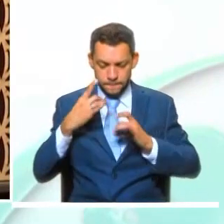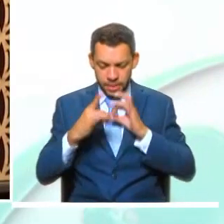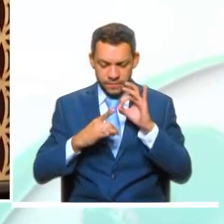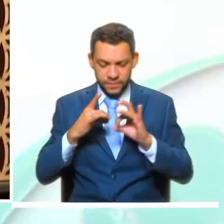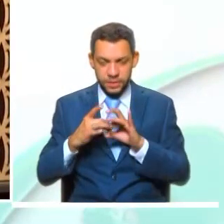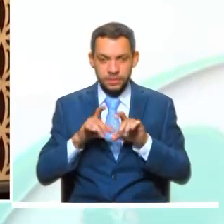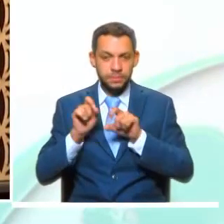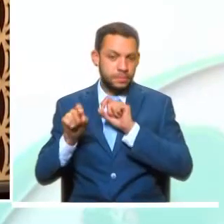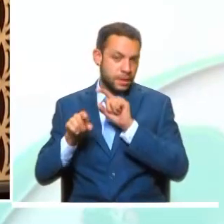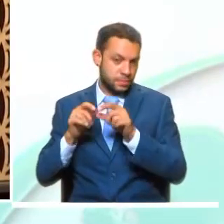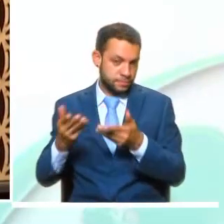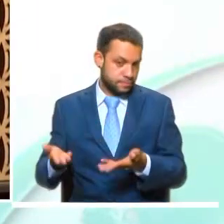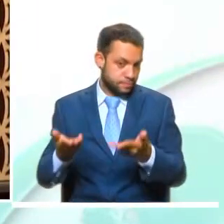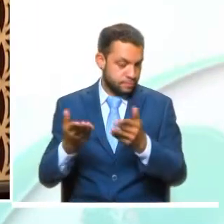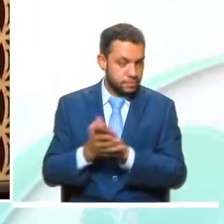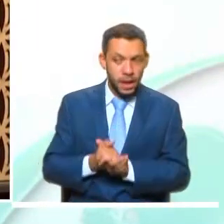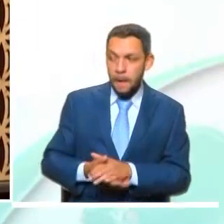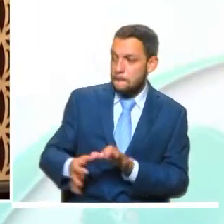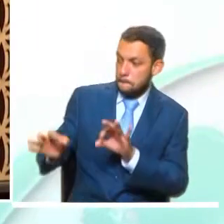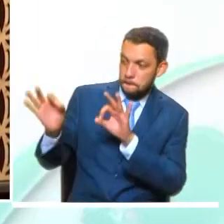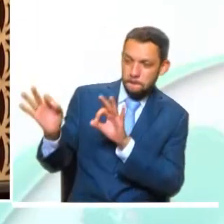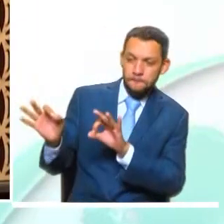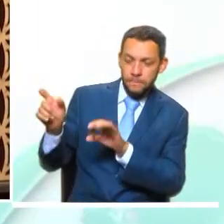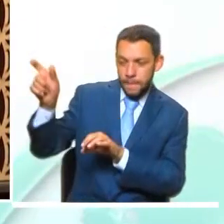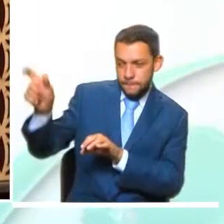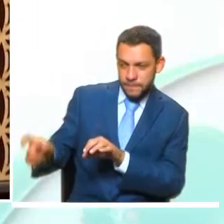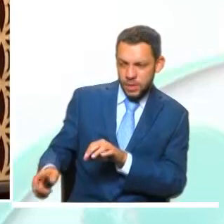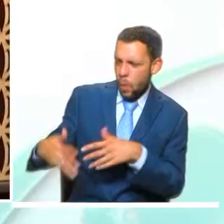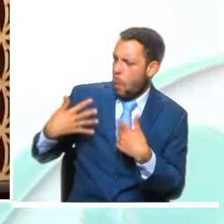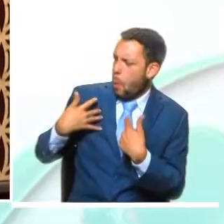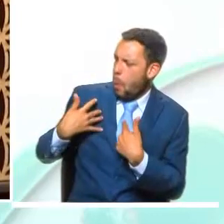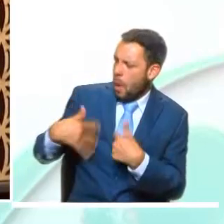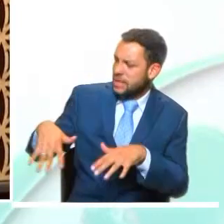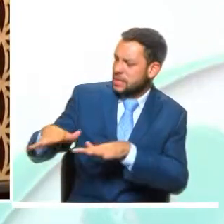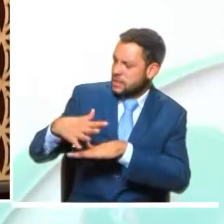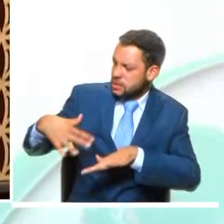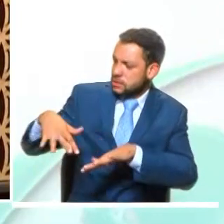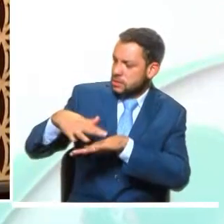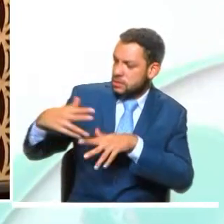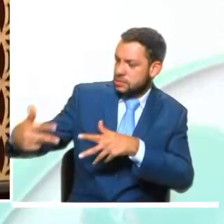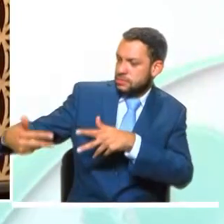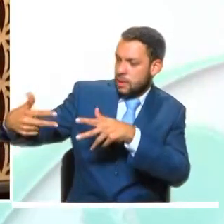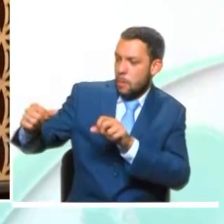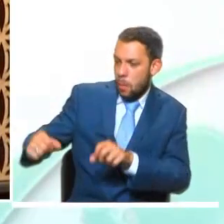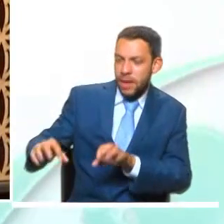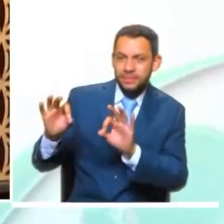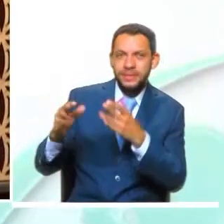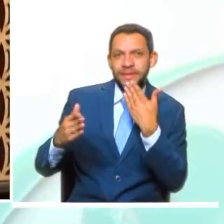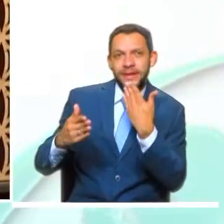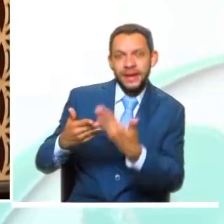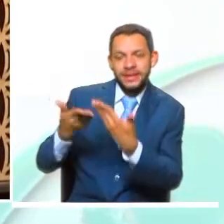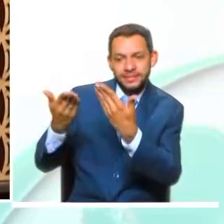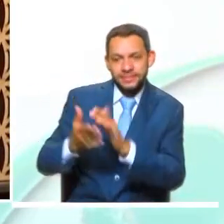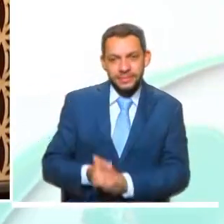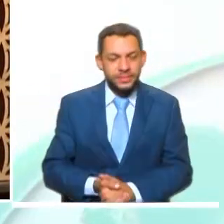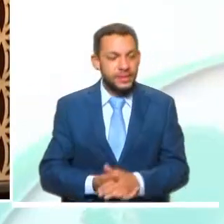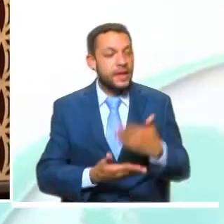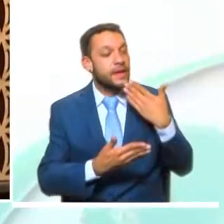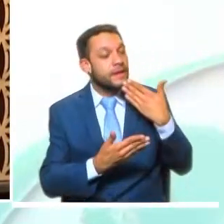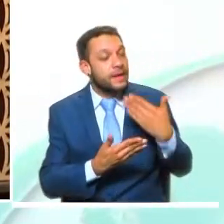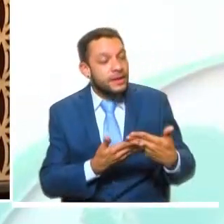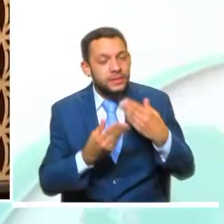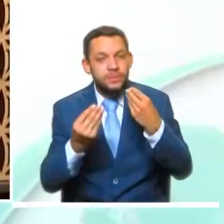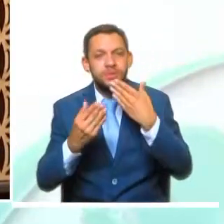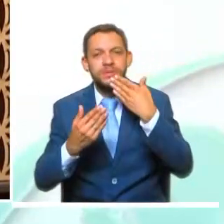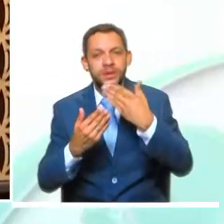integral bueno salió perfecto ustedes de cualquier lugar donde lo cogió el trancón y felicidades muchas gracias a todos